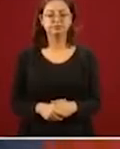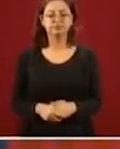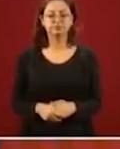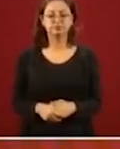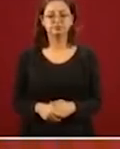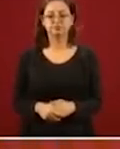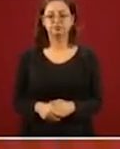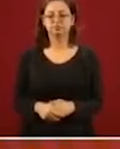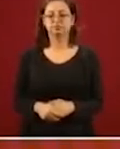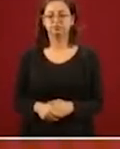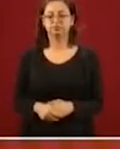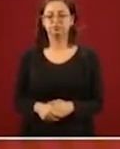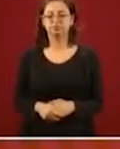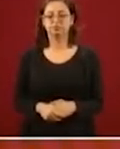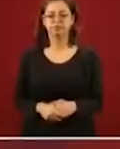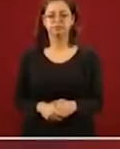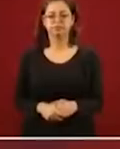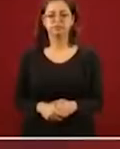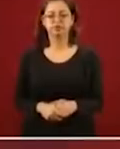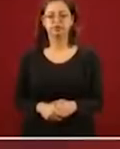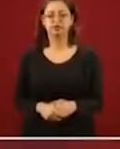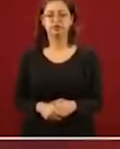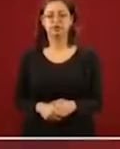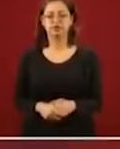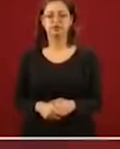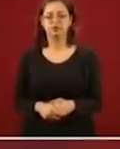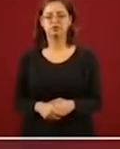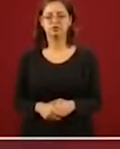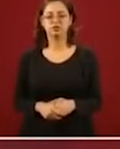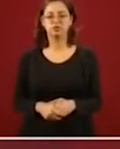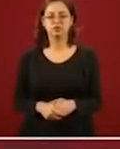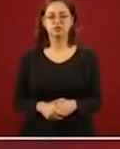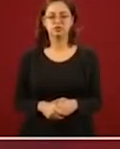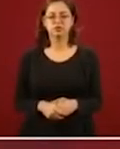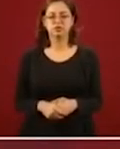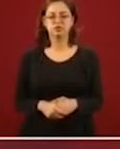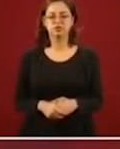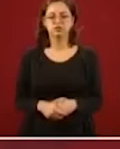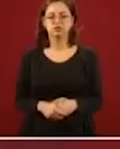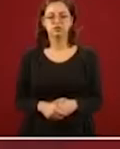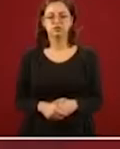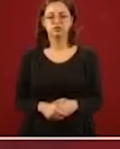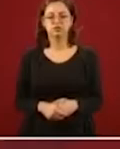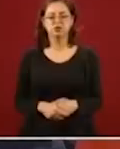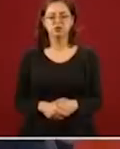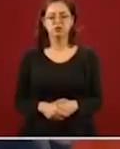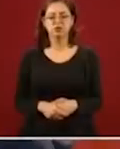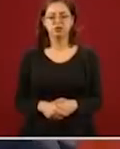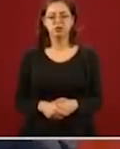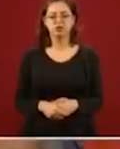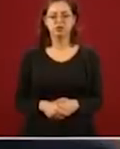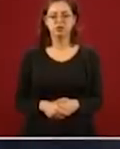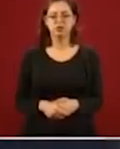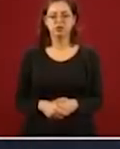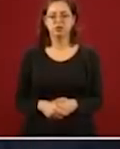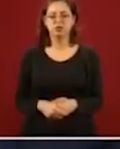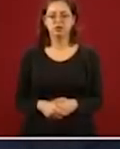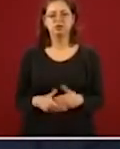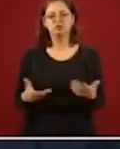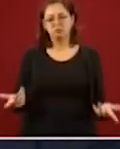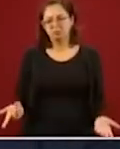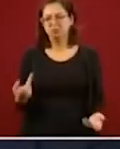A esa. Esto no quiere decir que haya acuerdos también entre